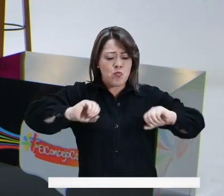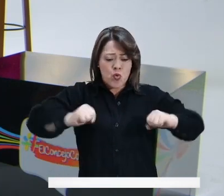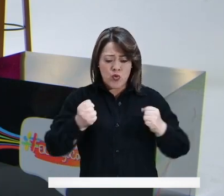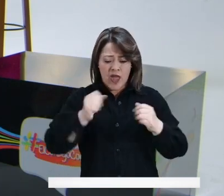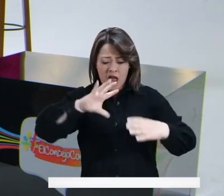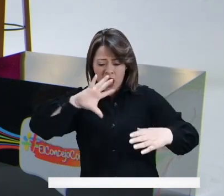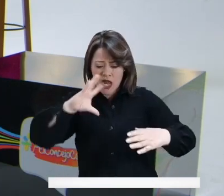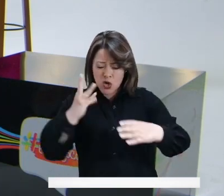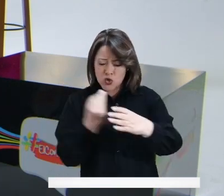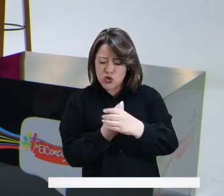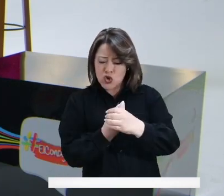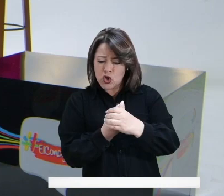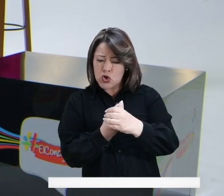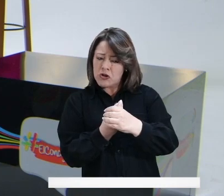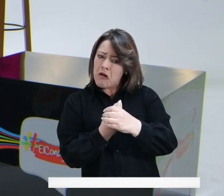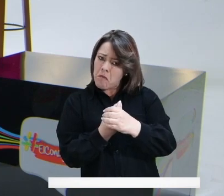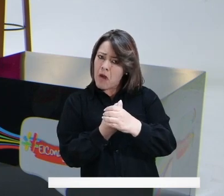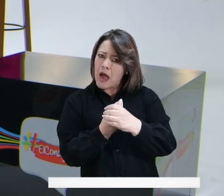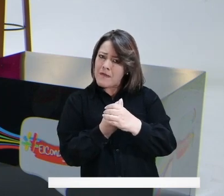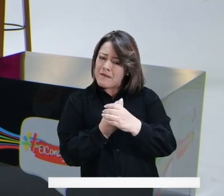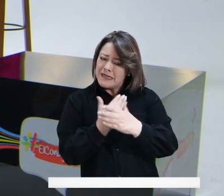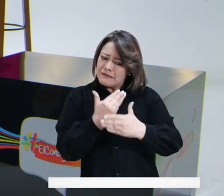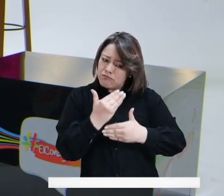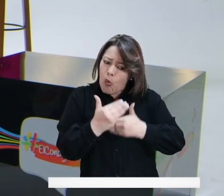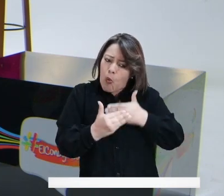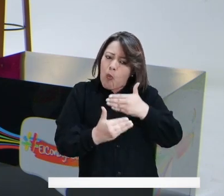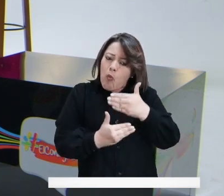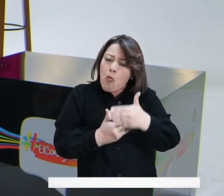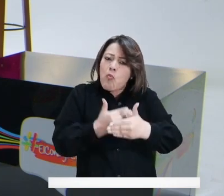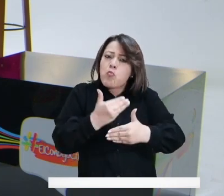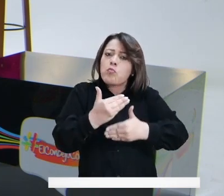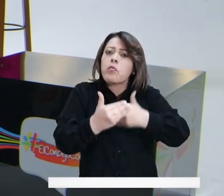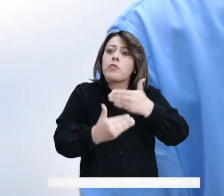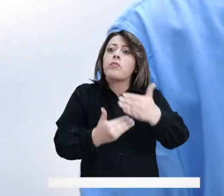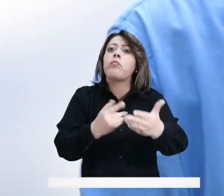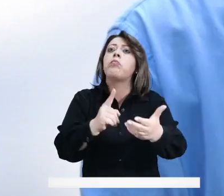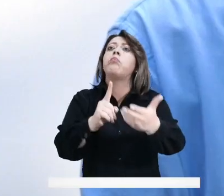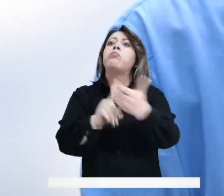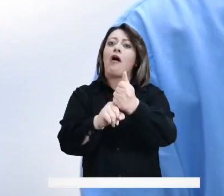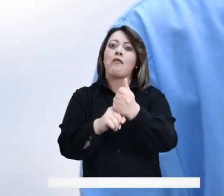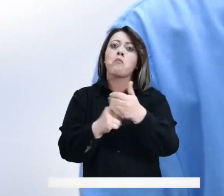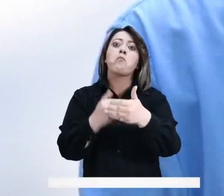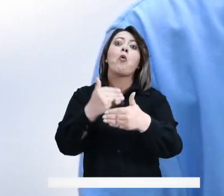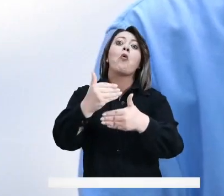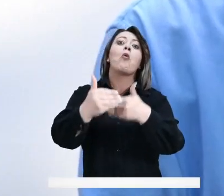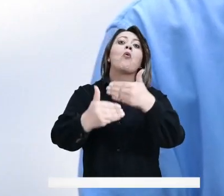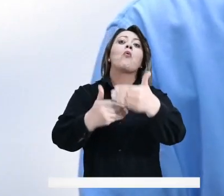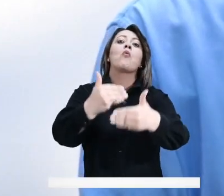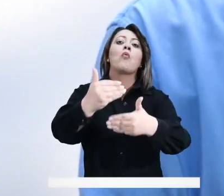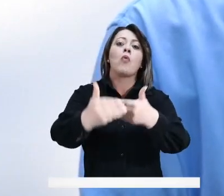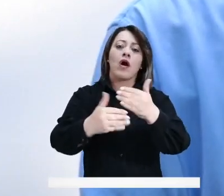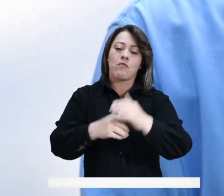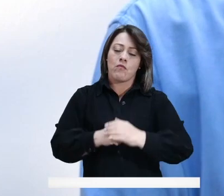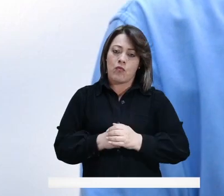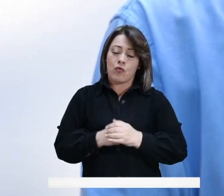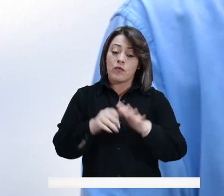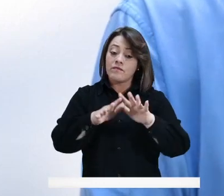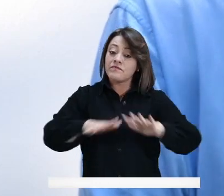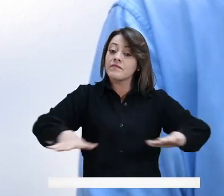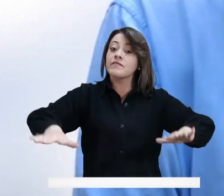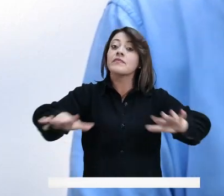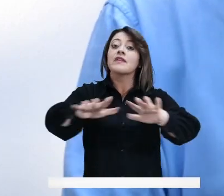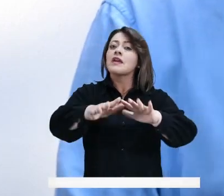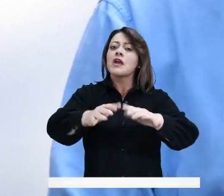que Bogotá está intentando llegar a la posibilidad de ser